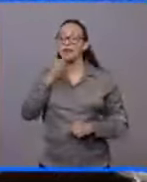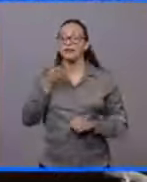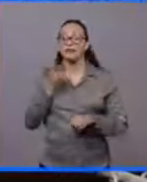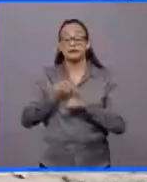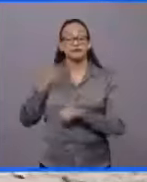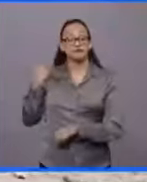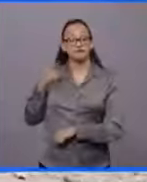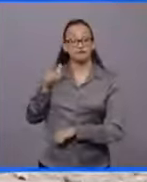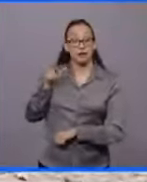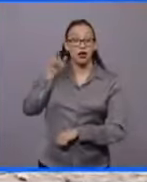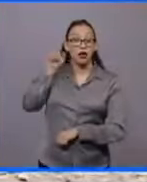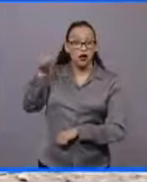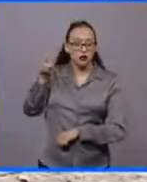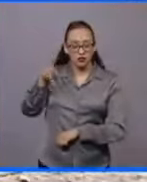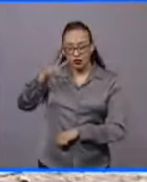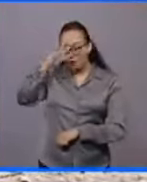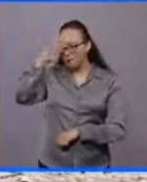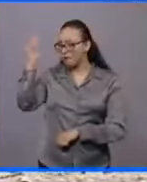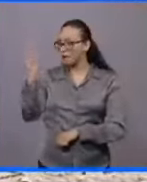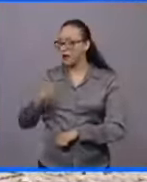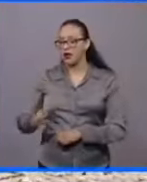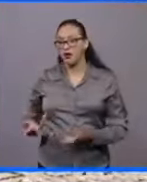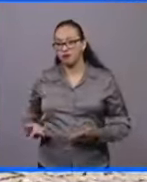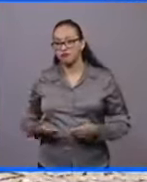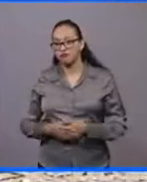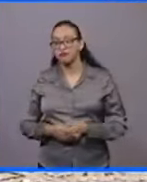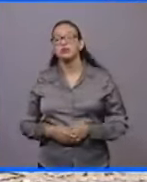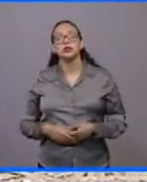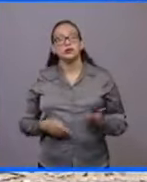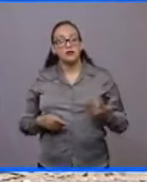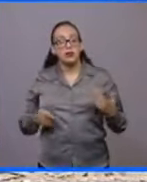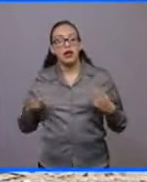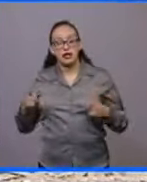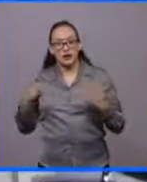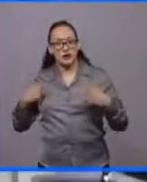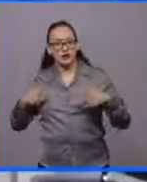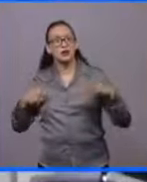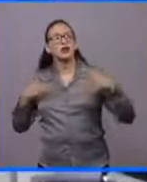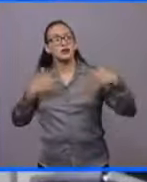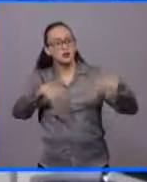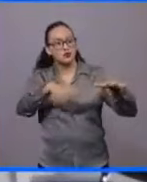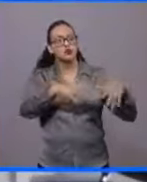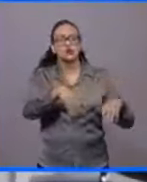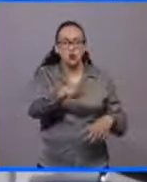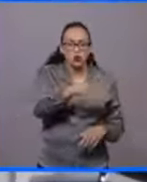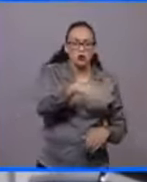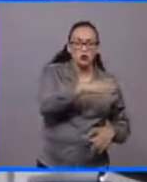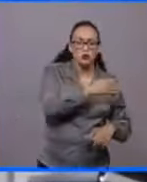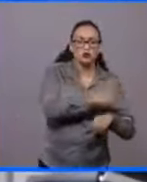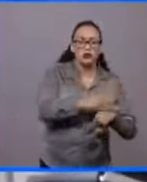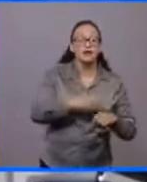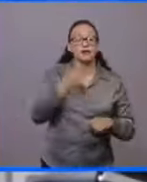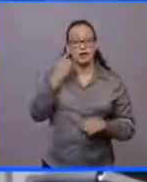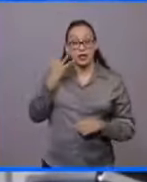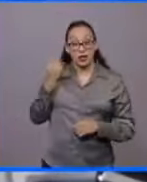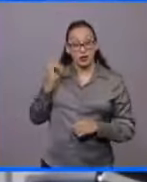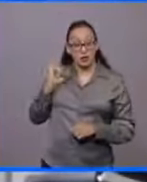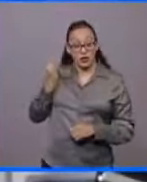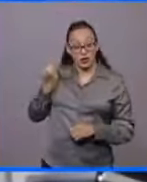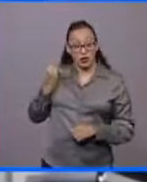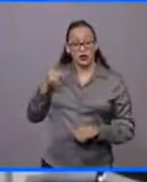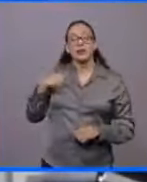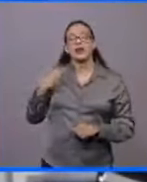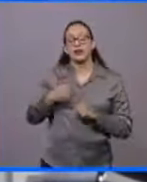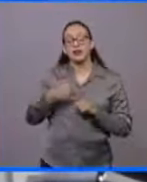de Guanajuato es el lugar con mayor número de agresiones de este tipo contra buscadores, incluida la desaparición el 9 de junio